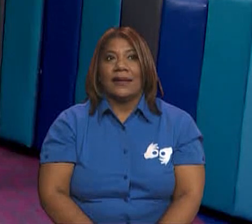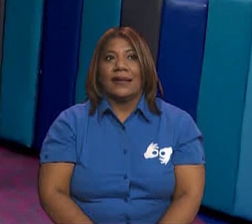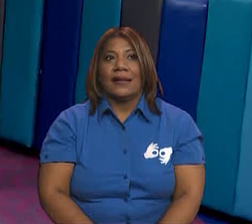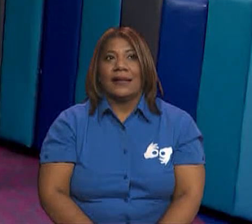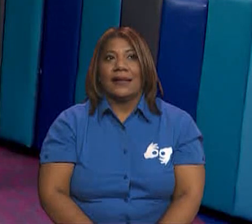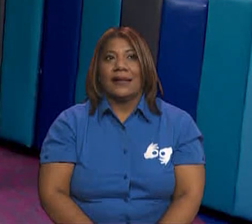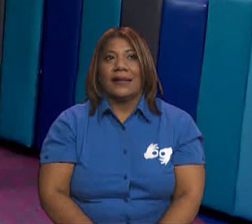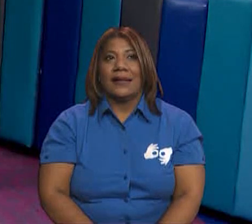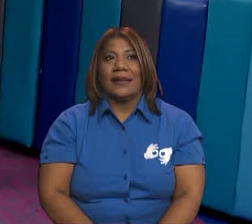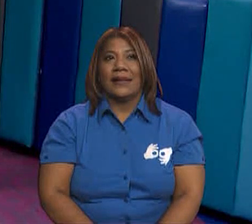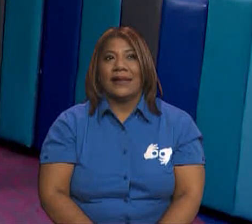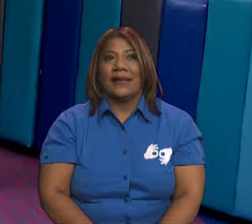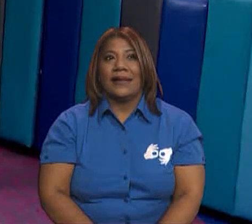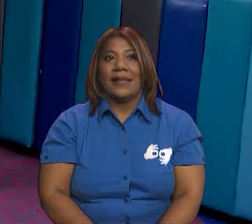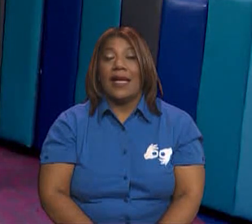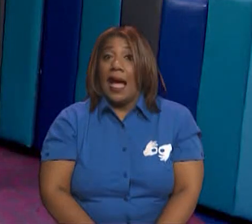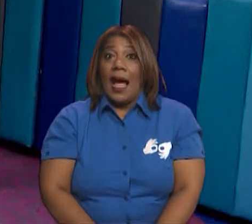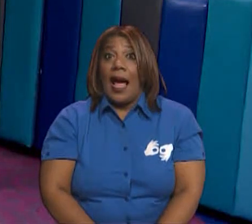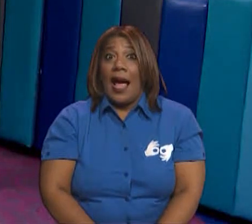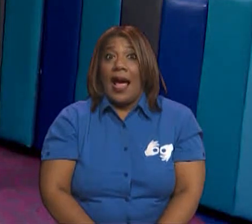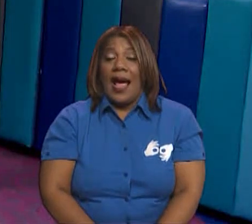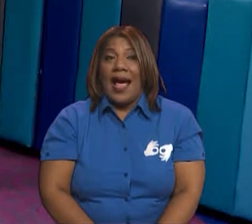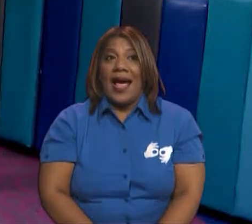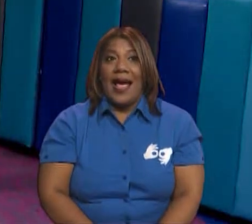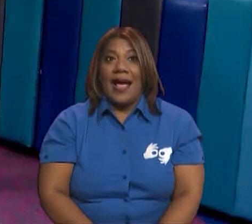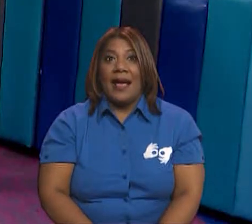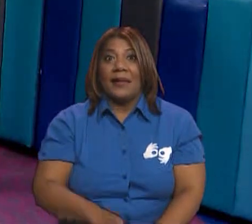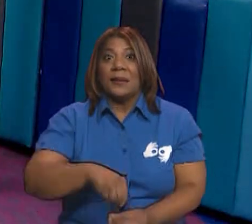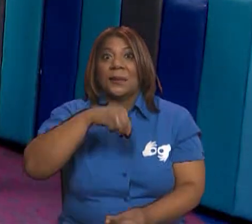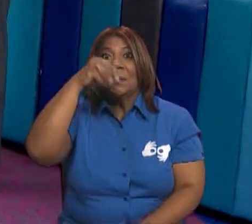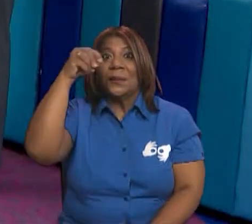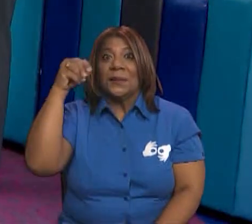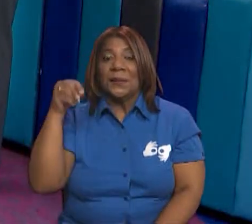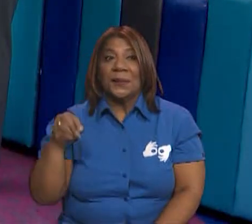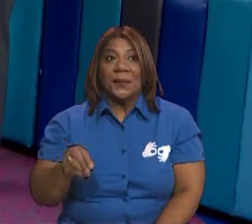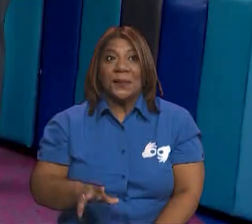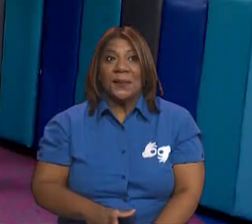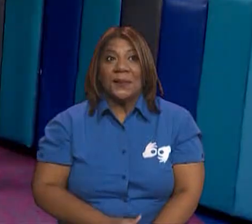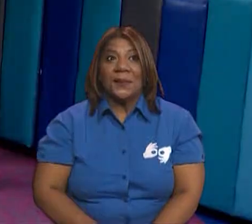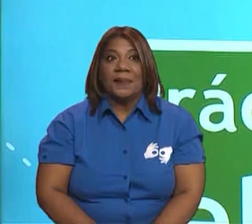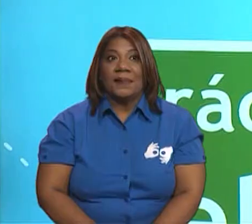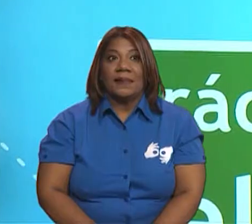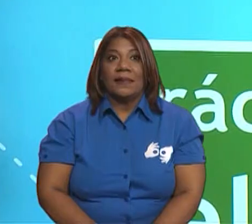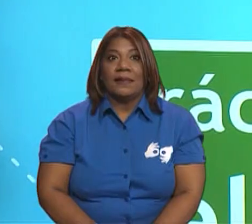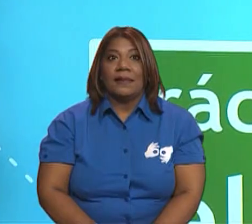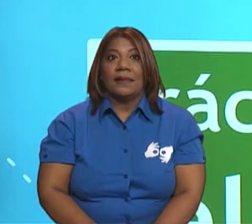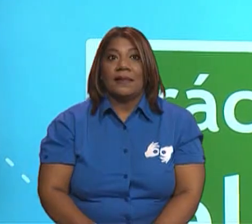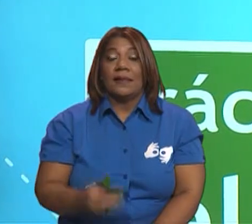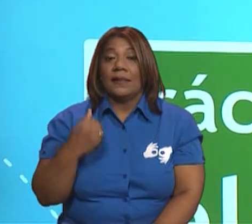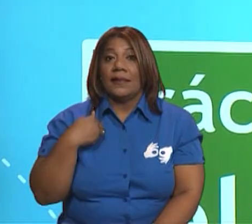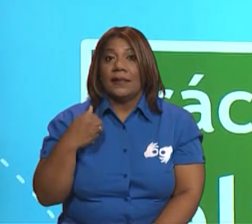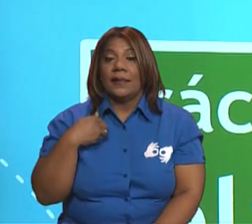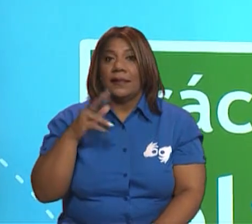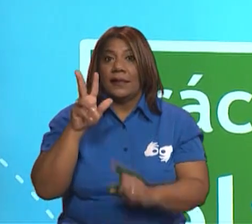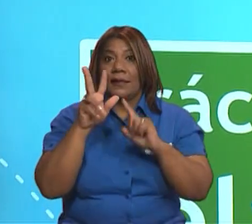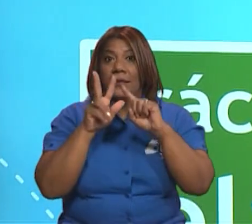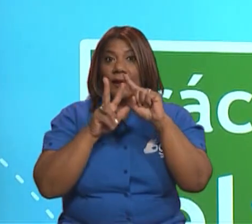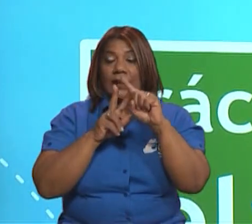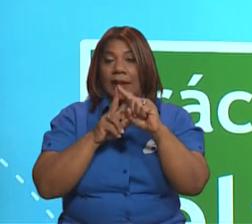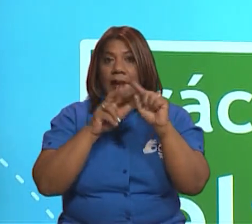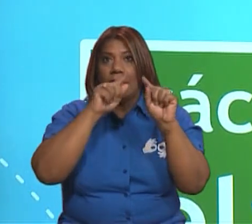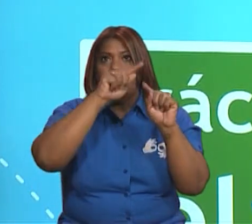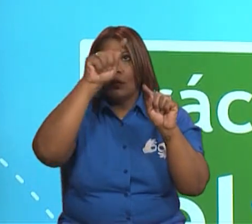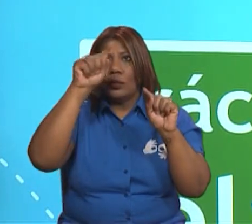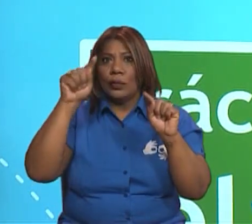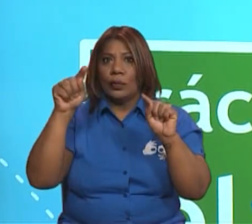entonces, a ver, vamos a sacarlo de por aquí. Muy bien. Le pregunto, ¿esta figura tiene tres lados?